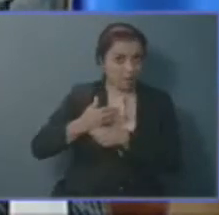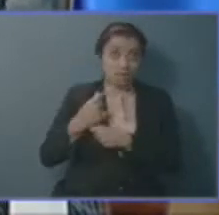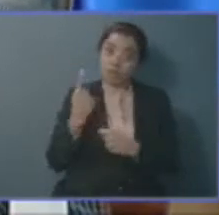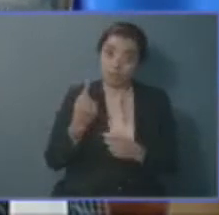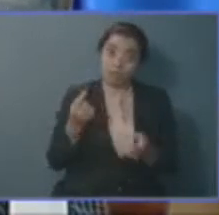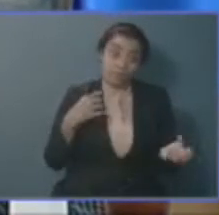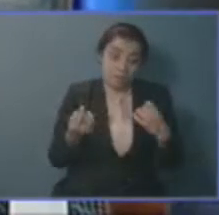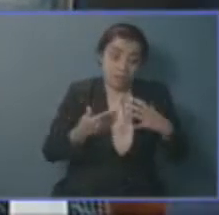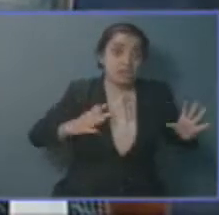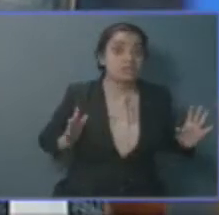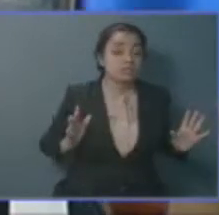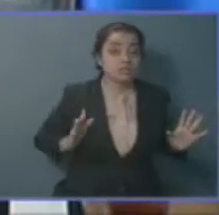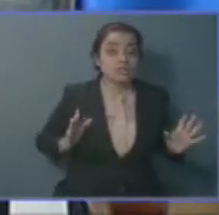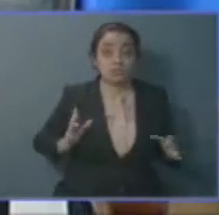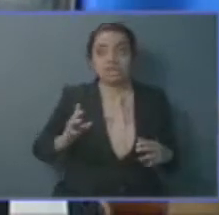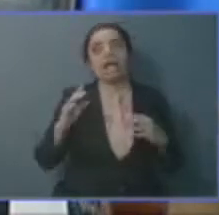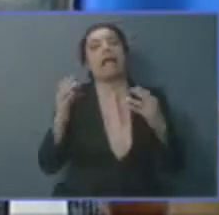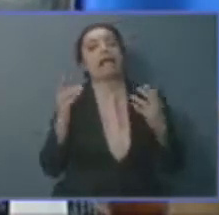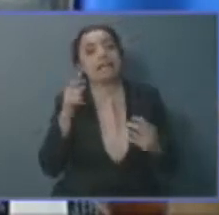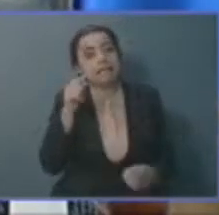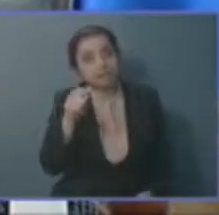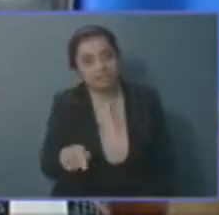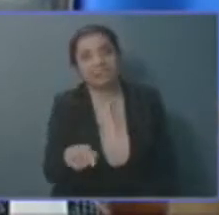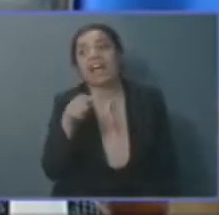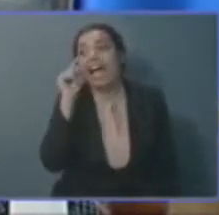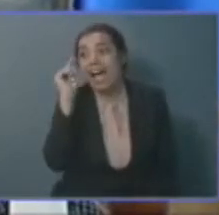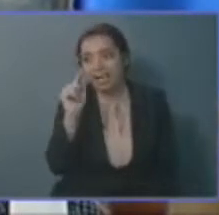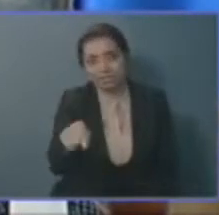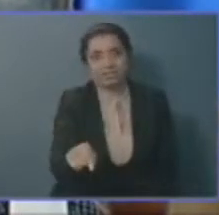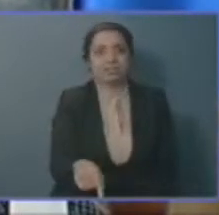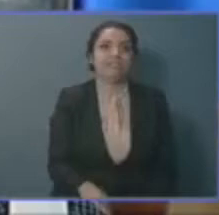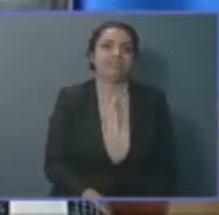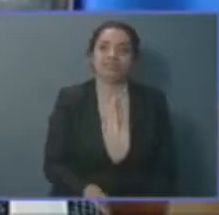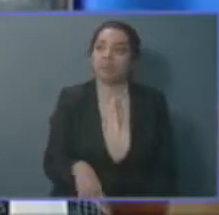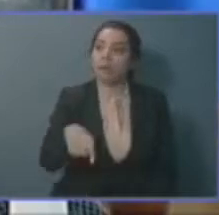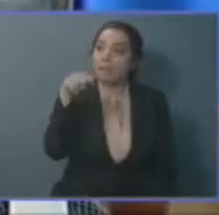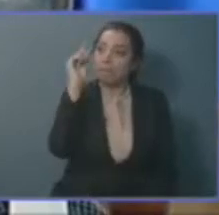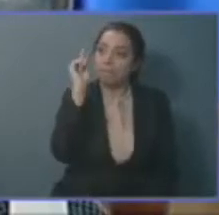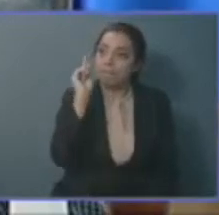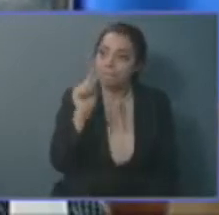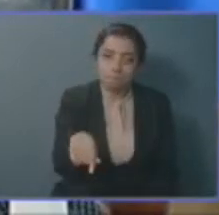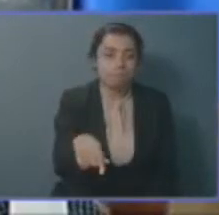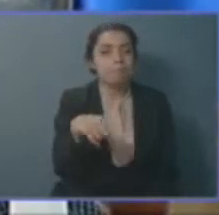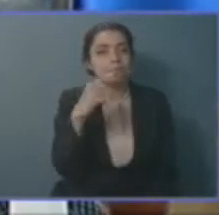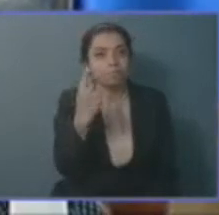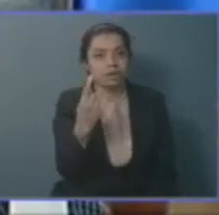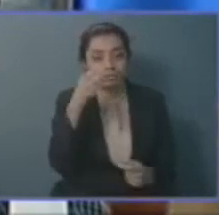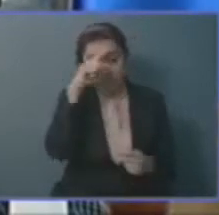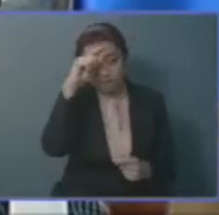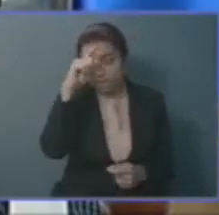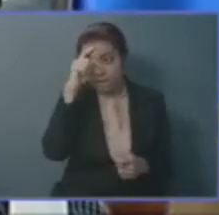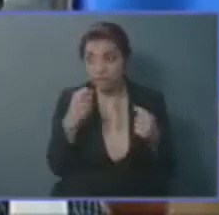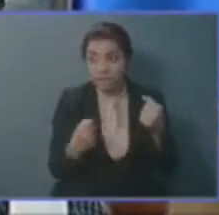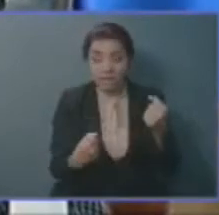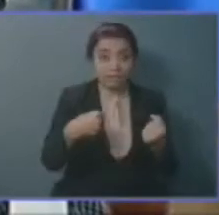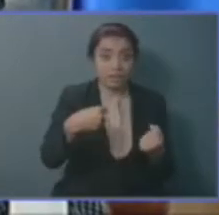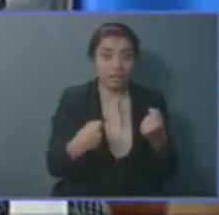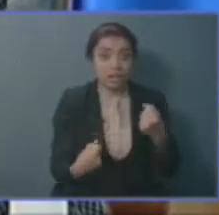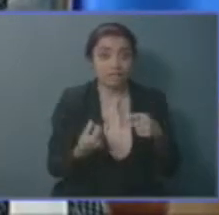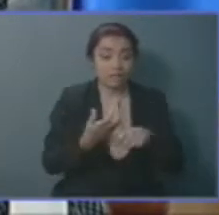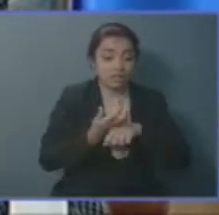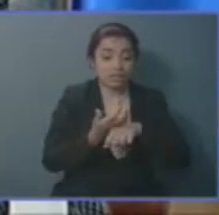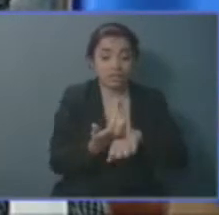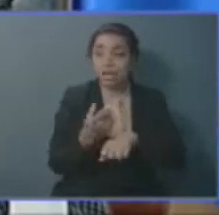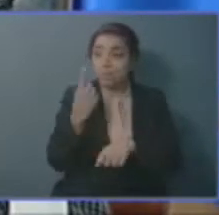también. Por eso se contaminaron, porque a los motoristas del asilo